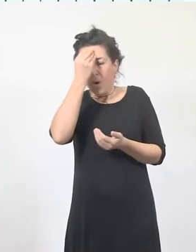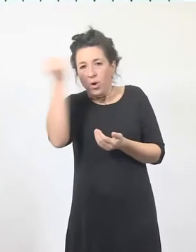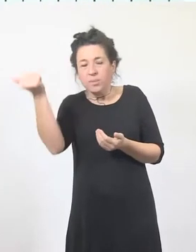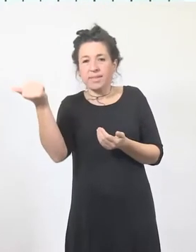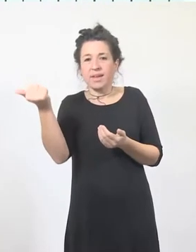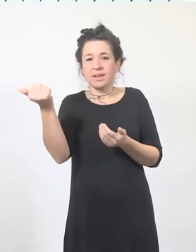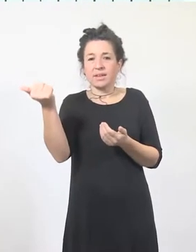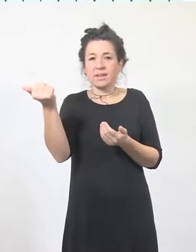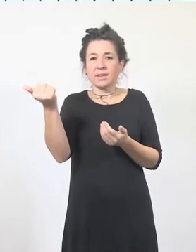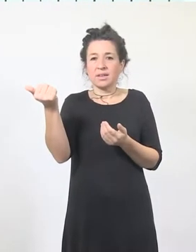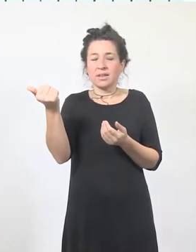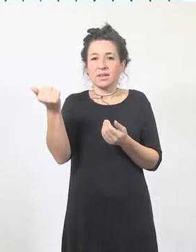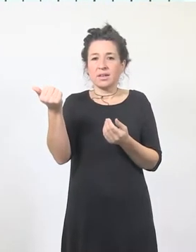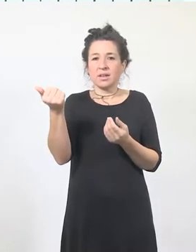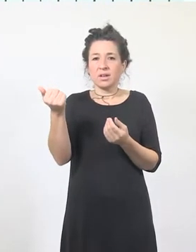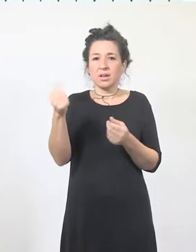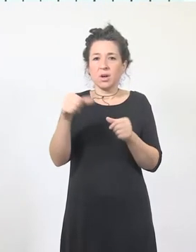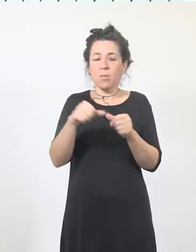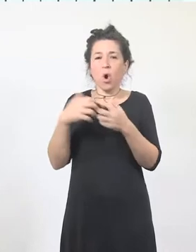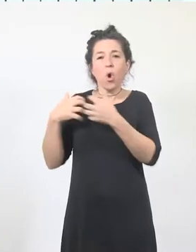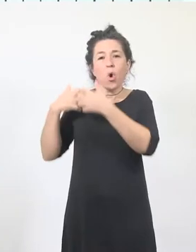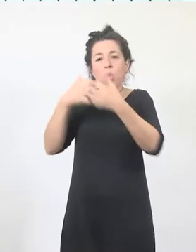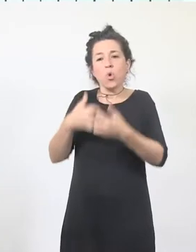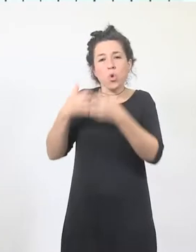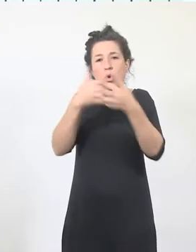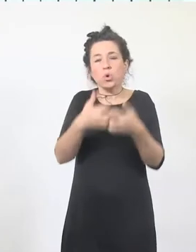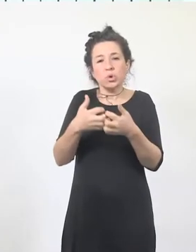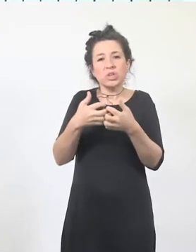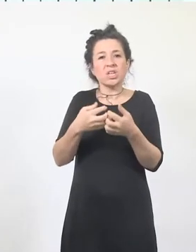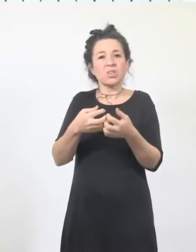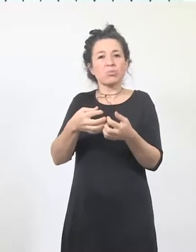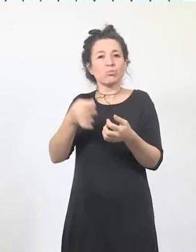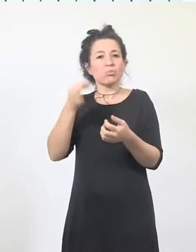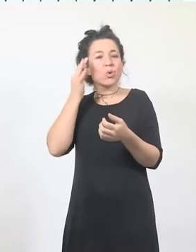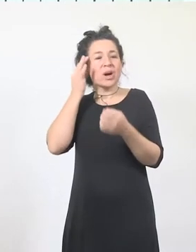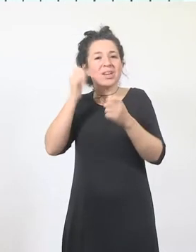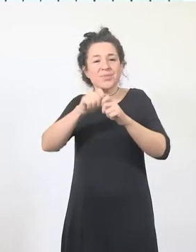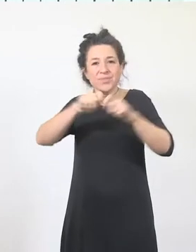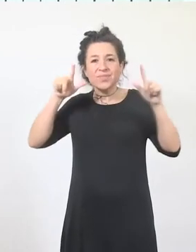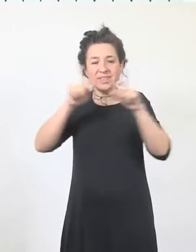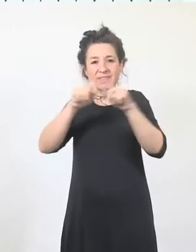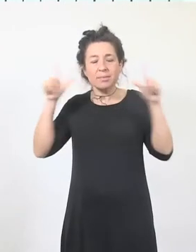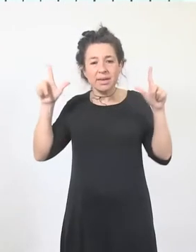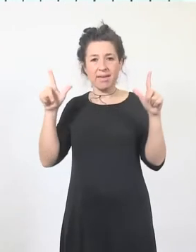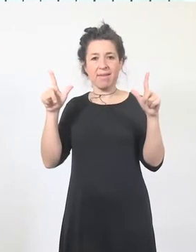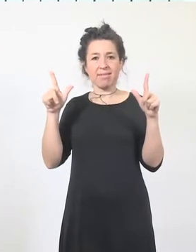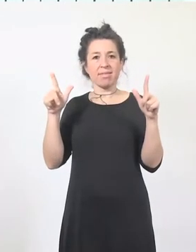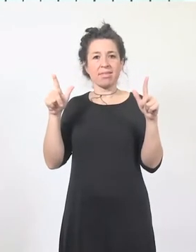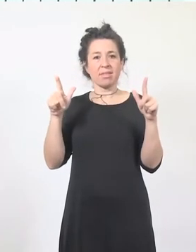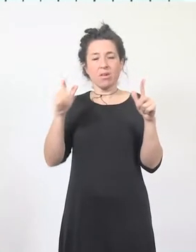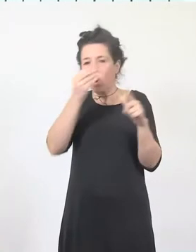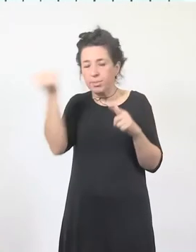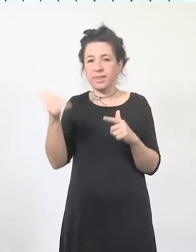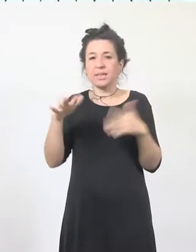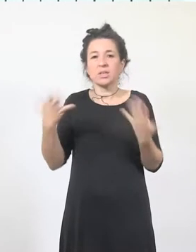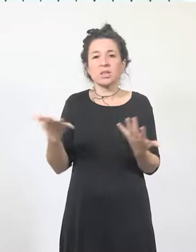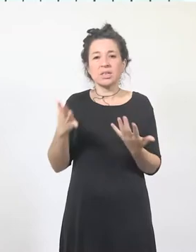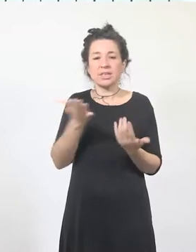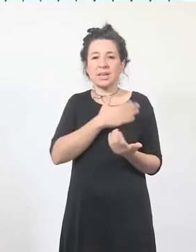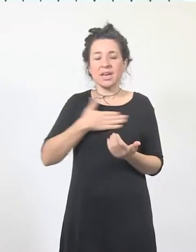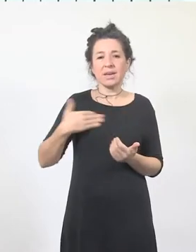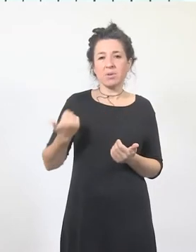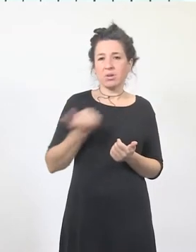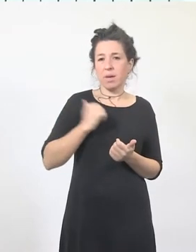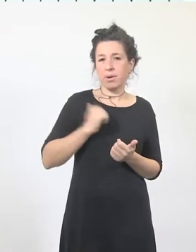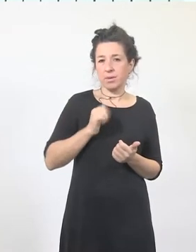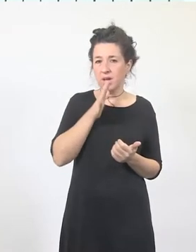cuenta la visibilidad de las mujeres en las luchas. Y queremos aprovechar ese momento. Estamos ahora pues